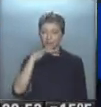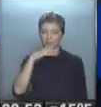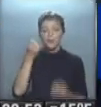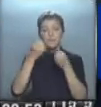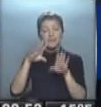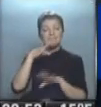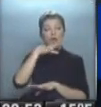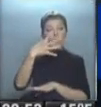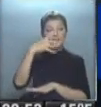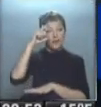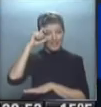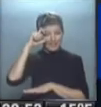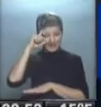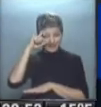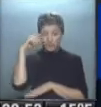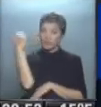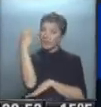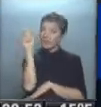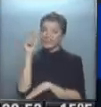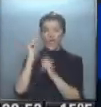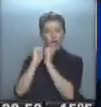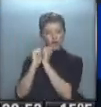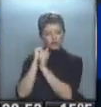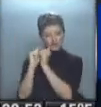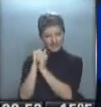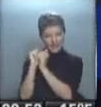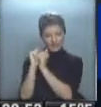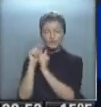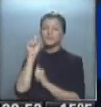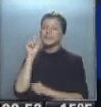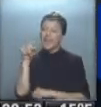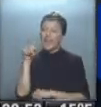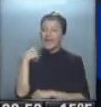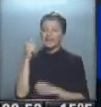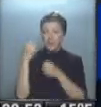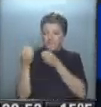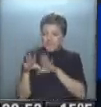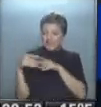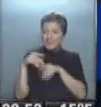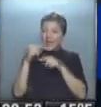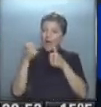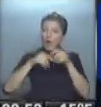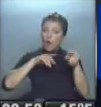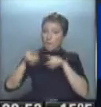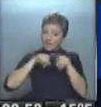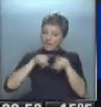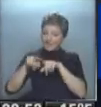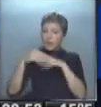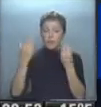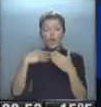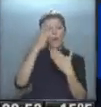de Rosario, una largada inédita para esta competencia de nivel internacional. Por eso se reunieron el ministro de